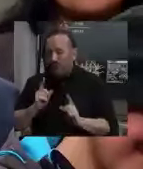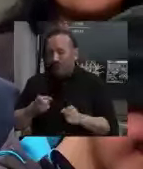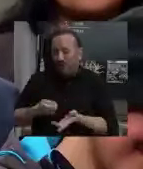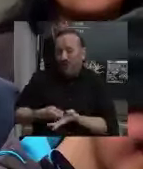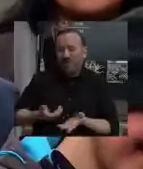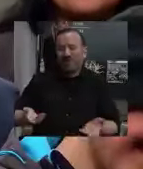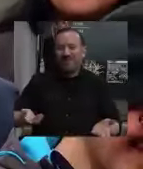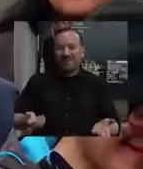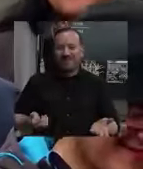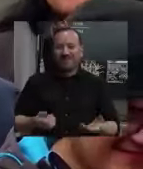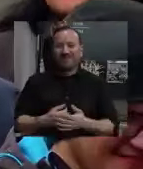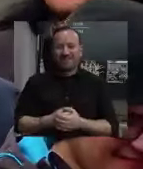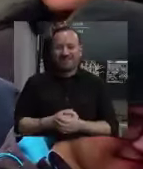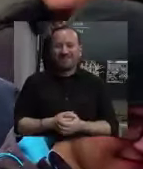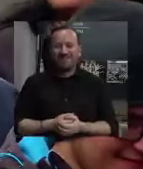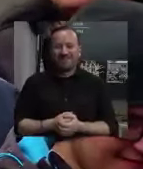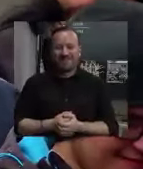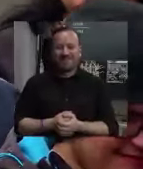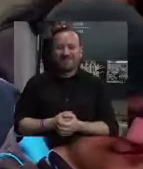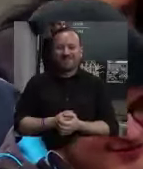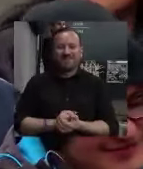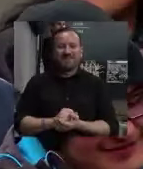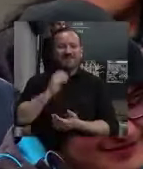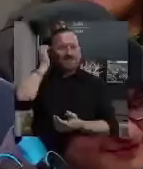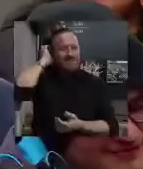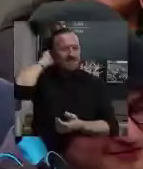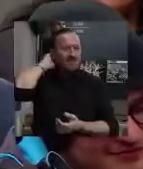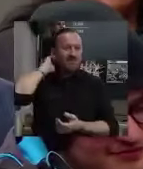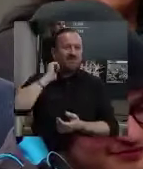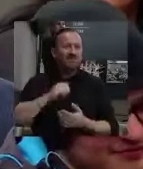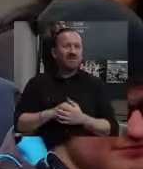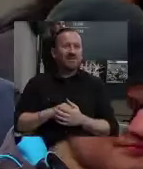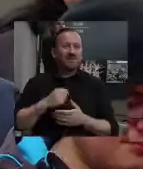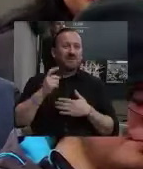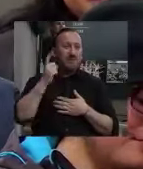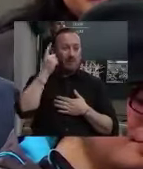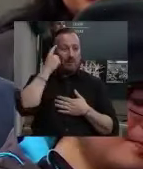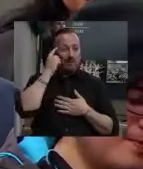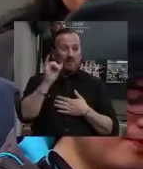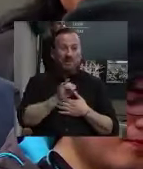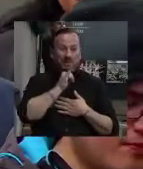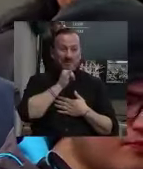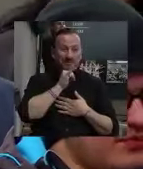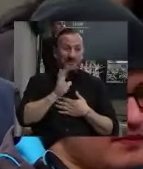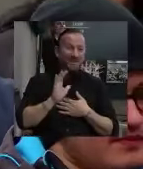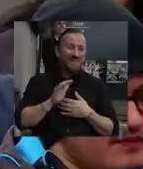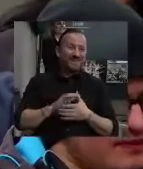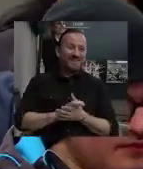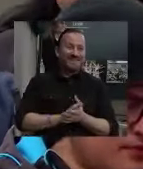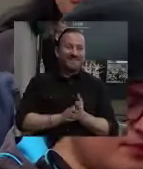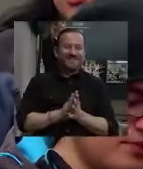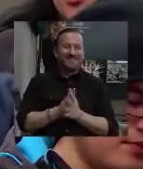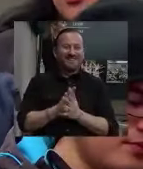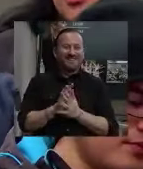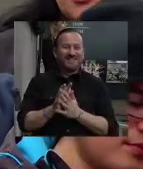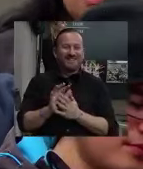eh o sea yo creo que no sé hg